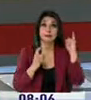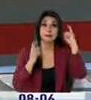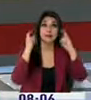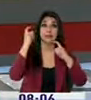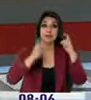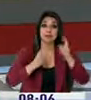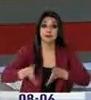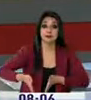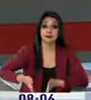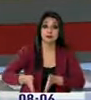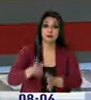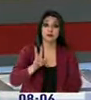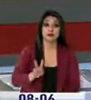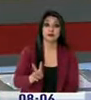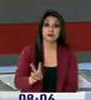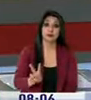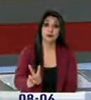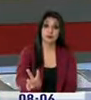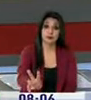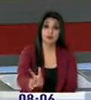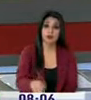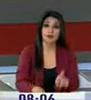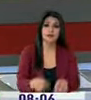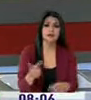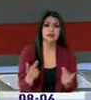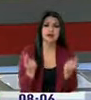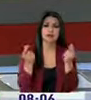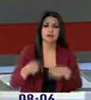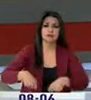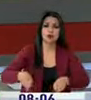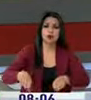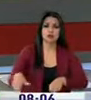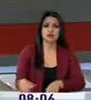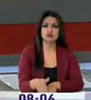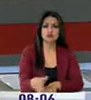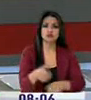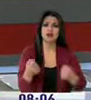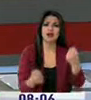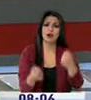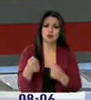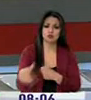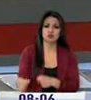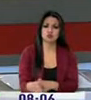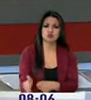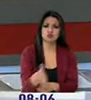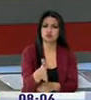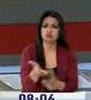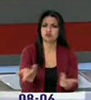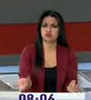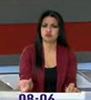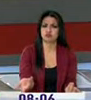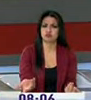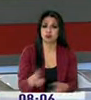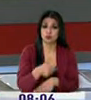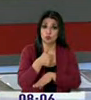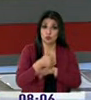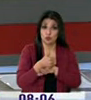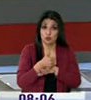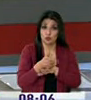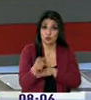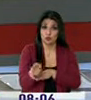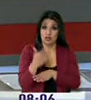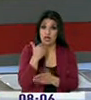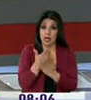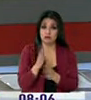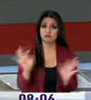en las vías del trole, hay veces que van a mucha velocidad, autos que no tienen o motos que no tienen nada que ver con la